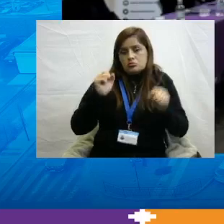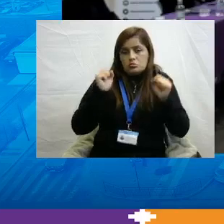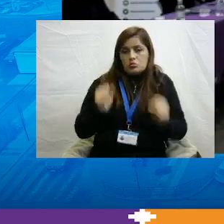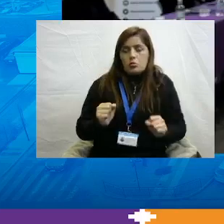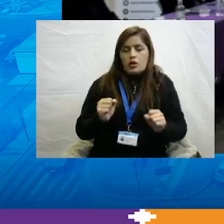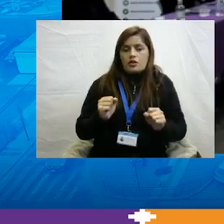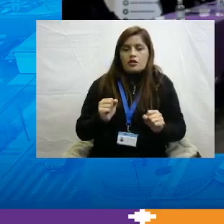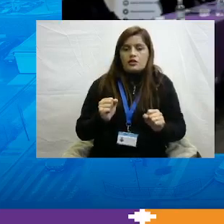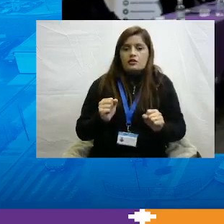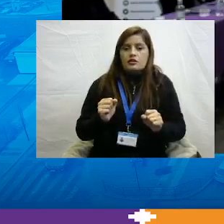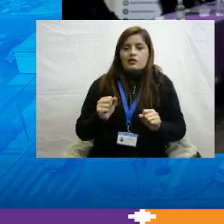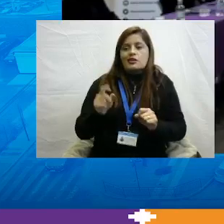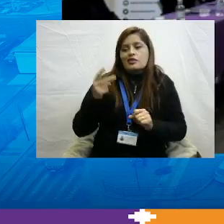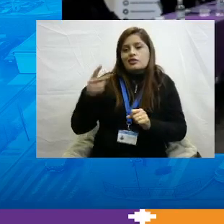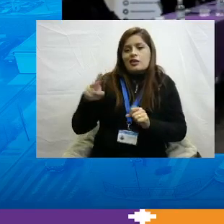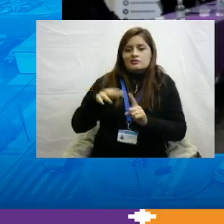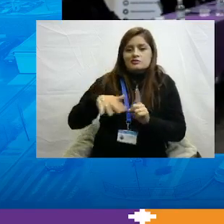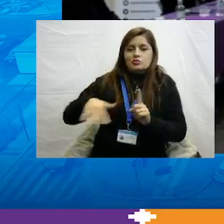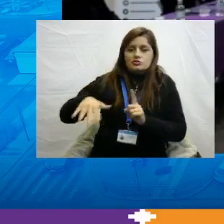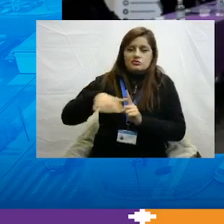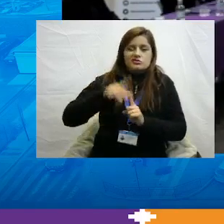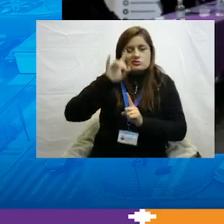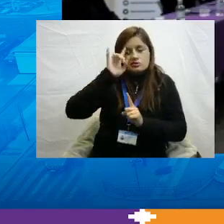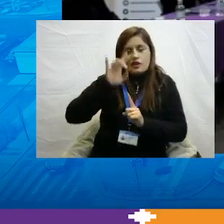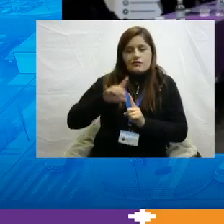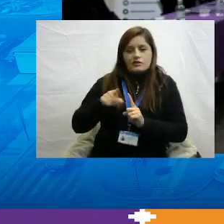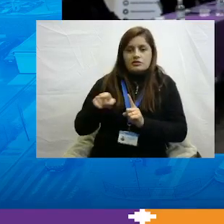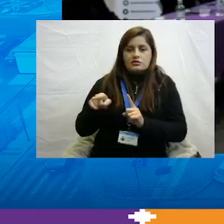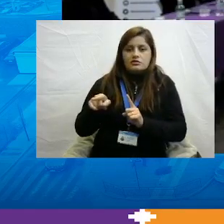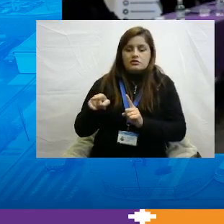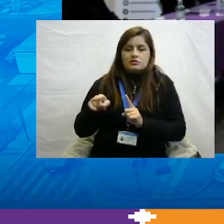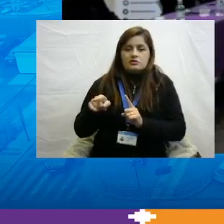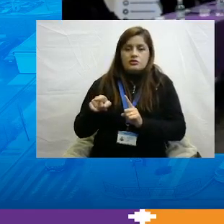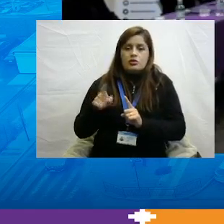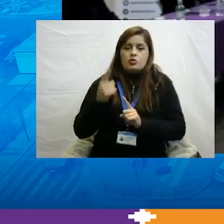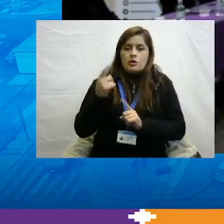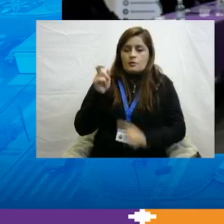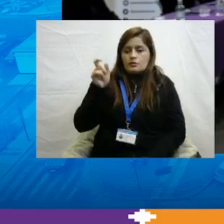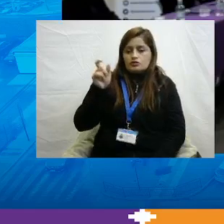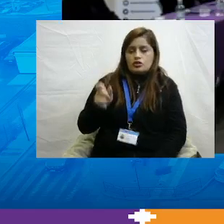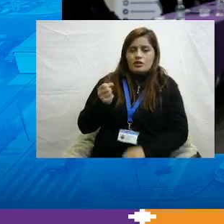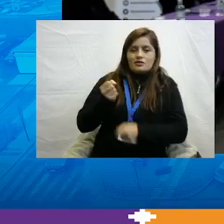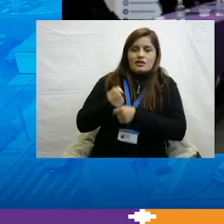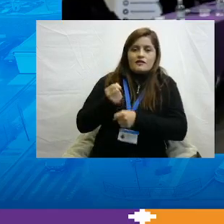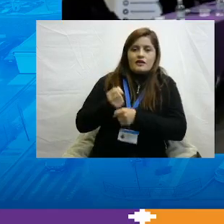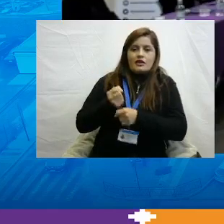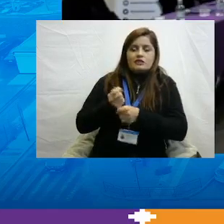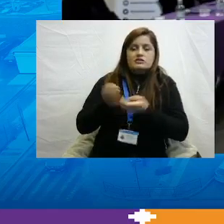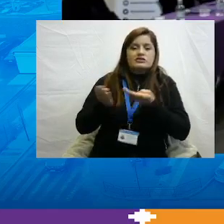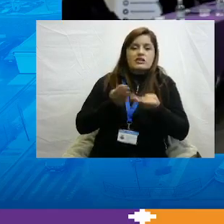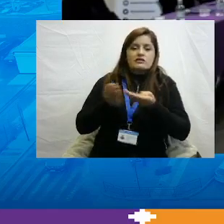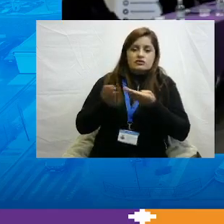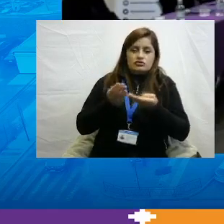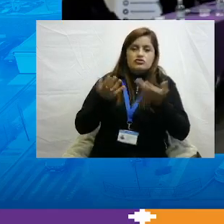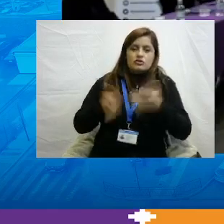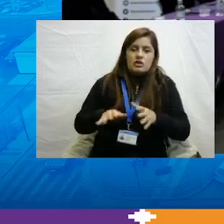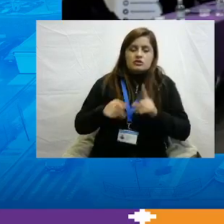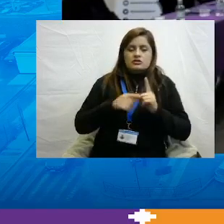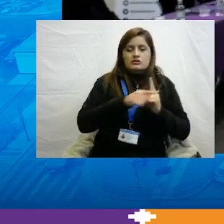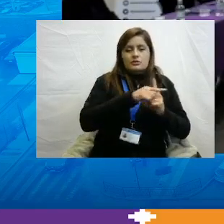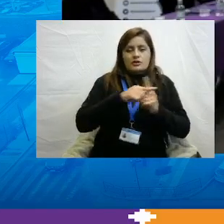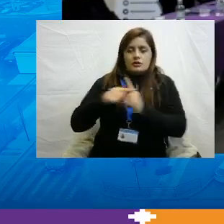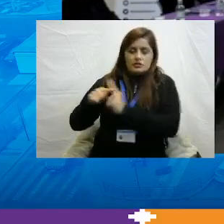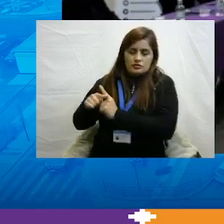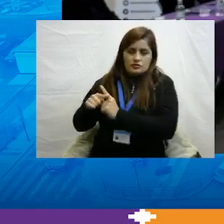la situación lo amerita. Sobre todo considerando que se trata de un trabajador de un servicio traspasado, como el cementerio,